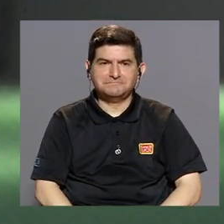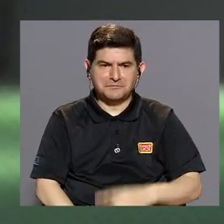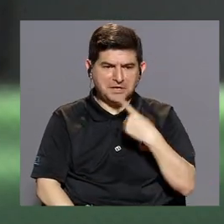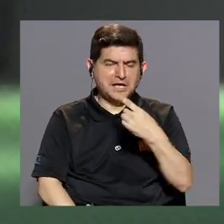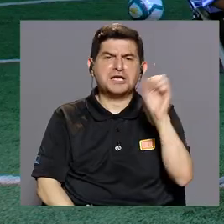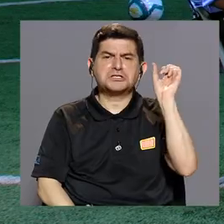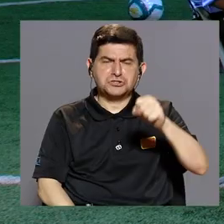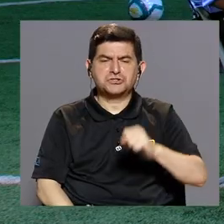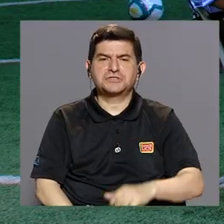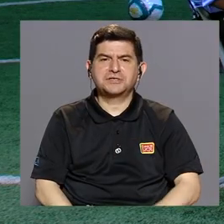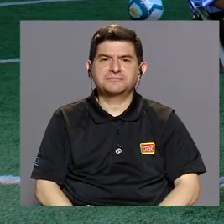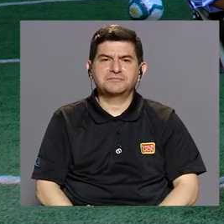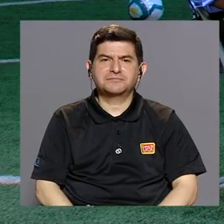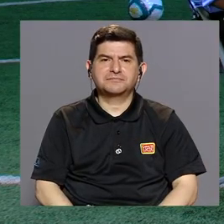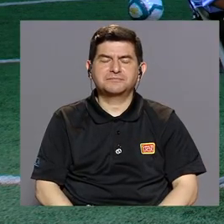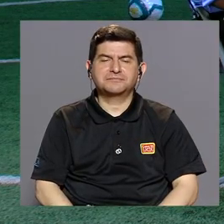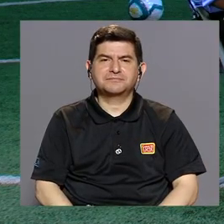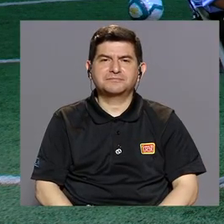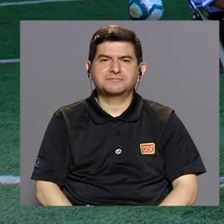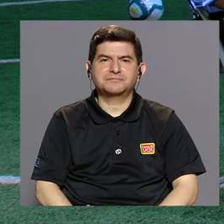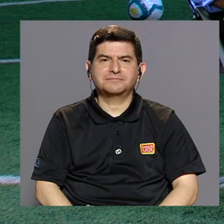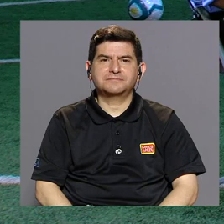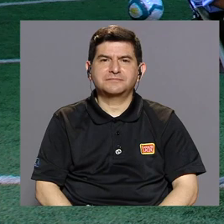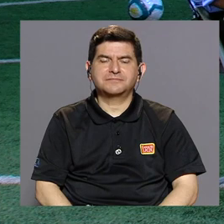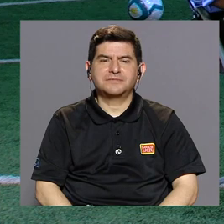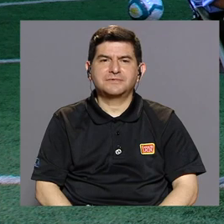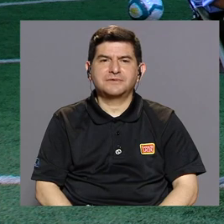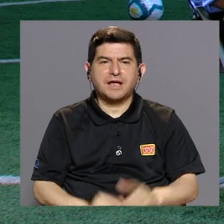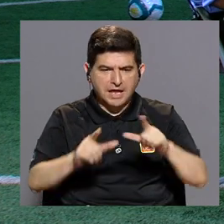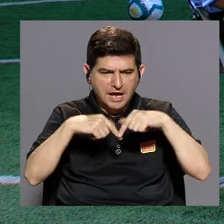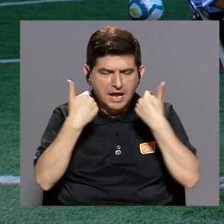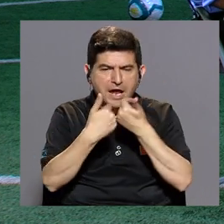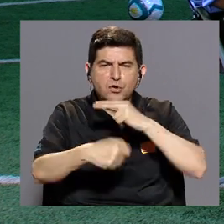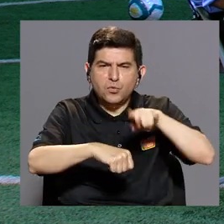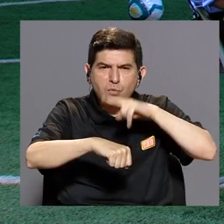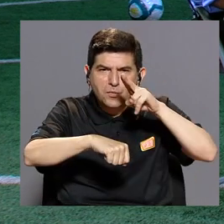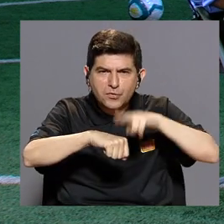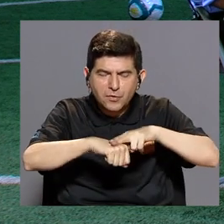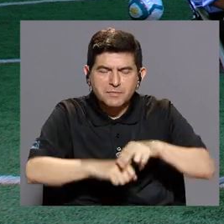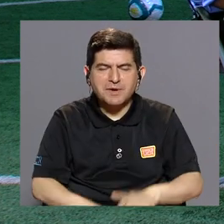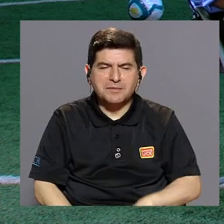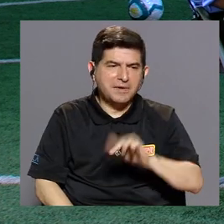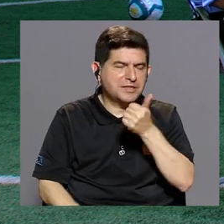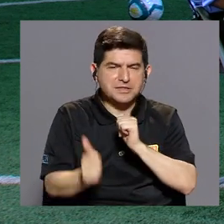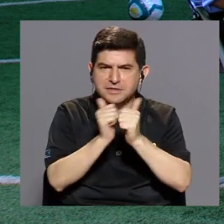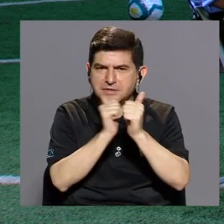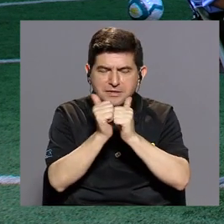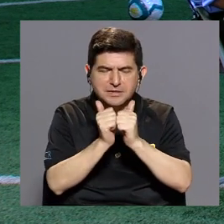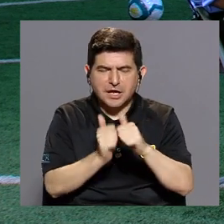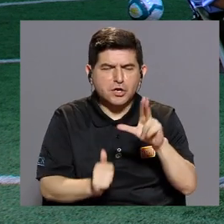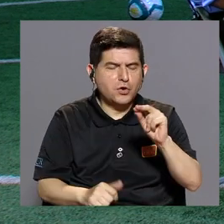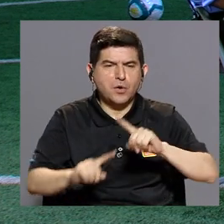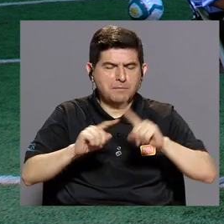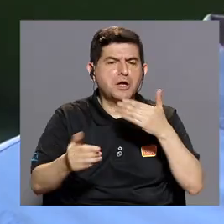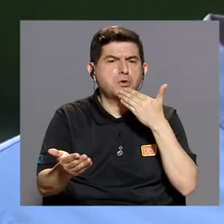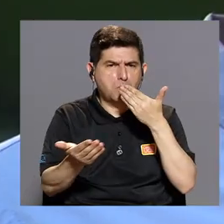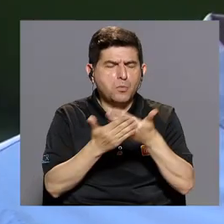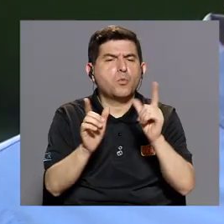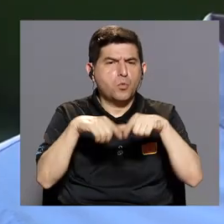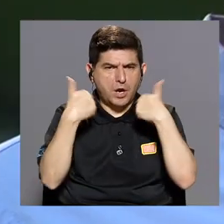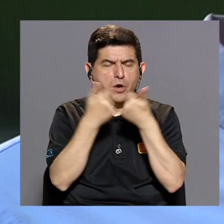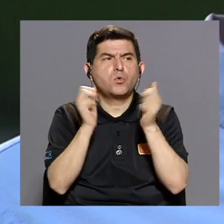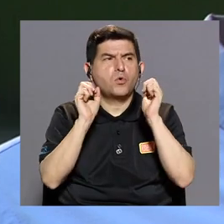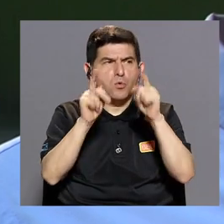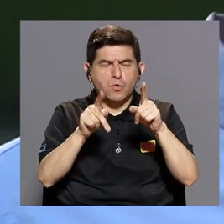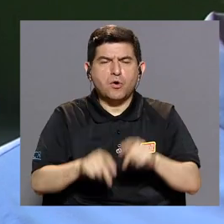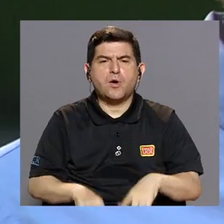y dijimos sí. O sea, no íbamos con el grupo que habíamos habitualmente llevado a los demás torneos, pero íbamos con un grupo muy bueno. Se